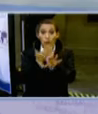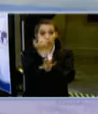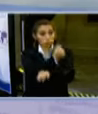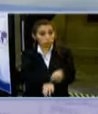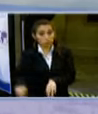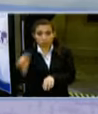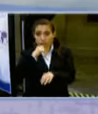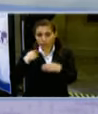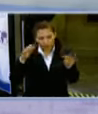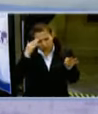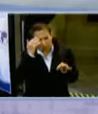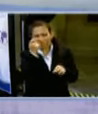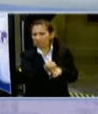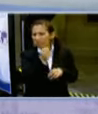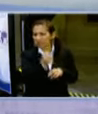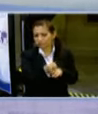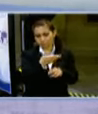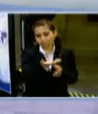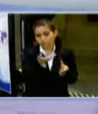conocidos por todos nosotros.